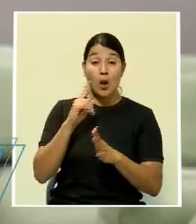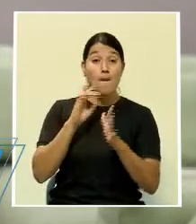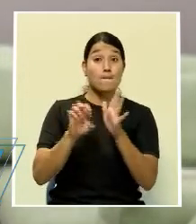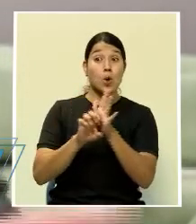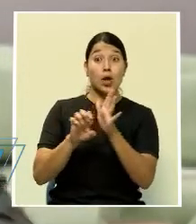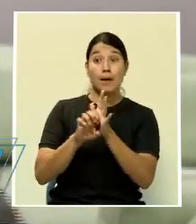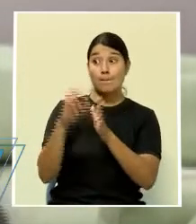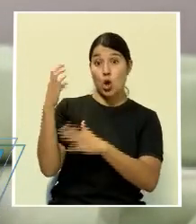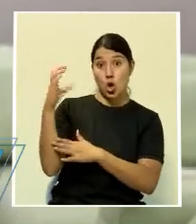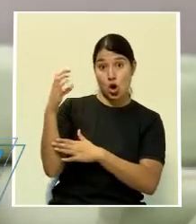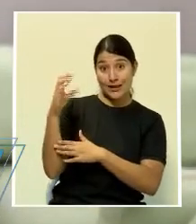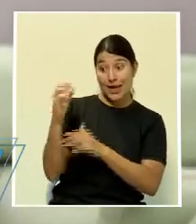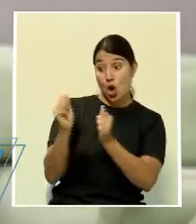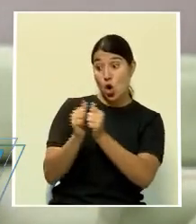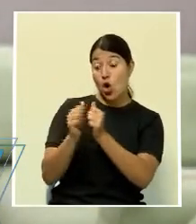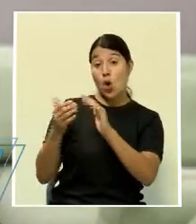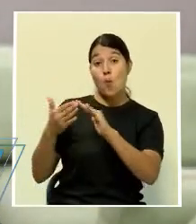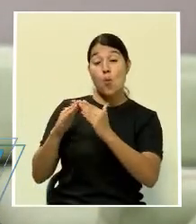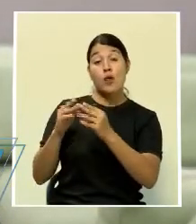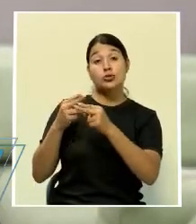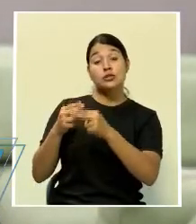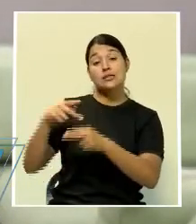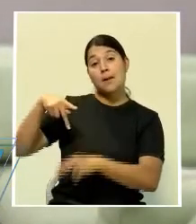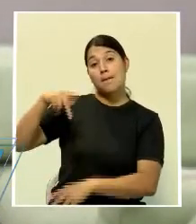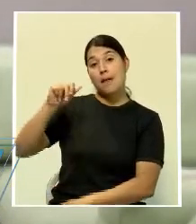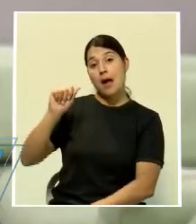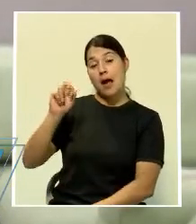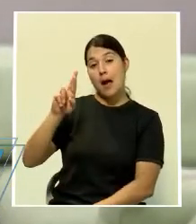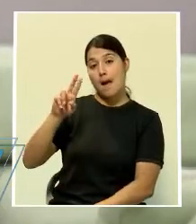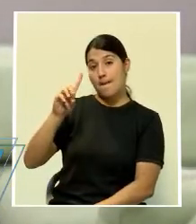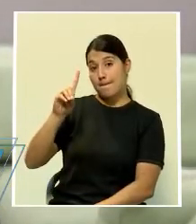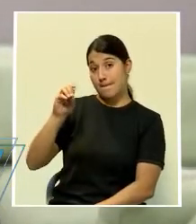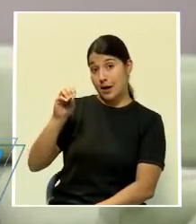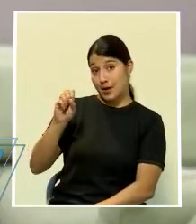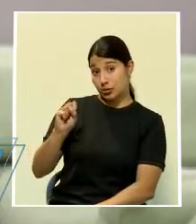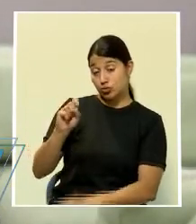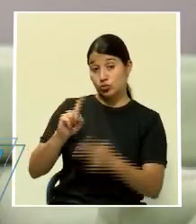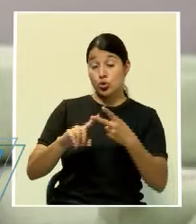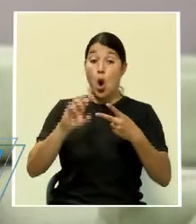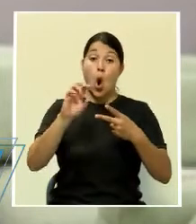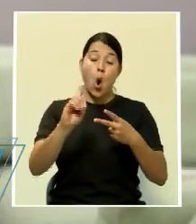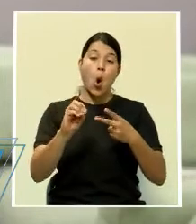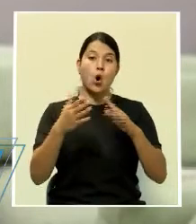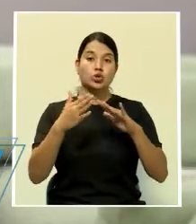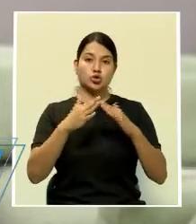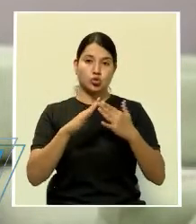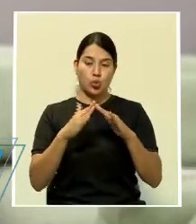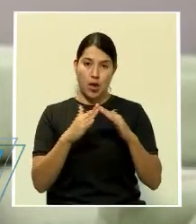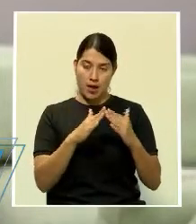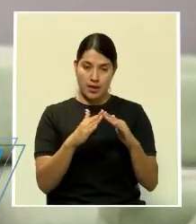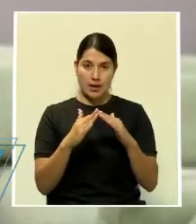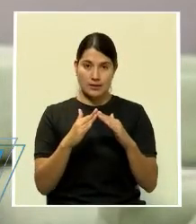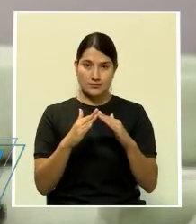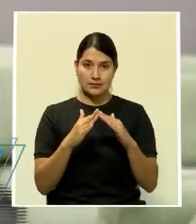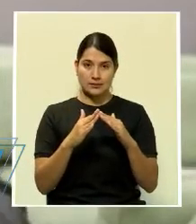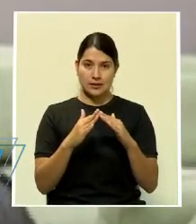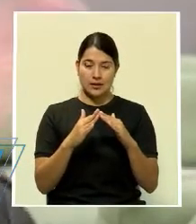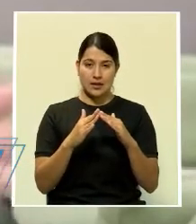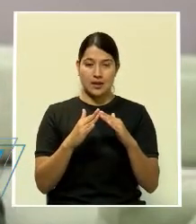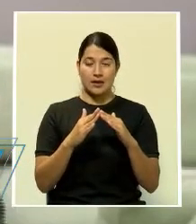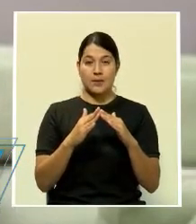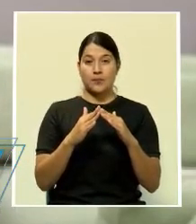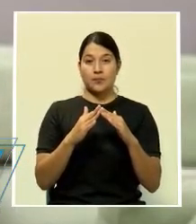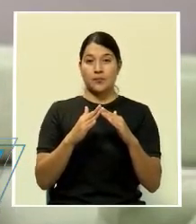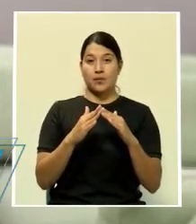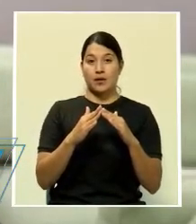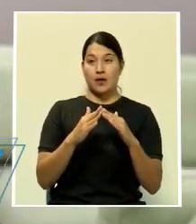Cartago, ¿verdad?, con la Puebla de los Pardos. También pienso, por ejemplo, en las ciudades coloniales en el